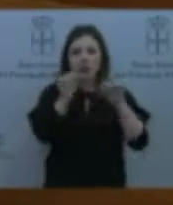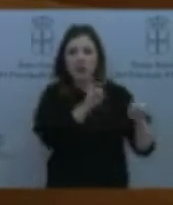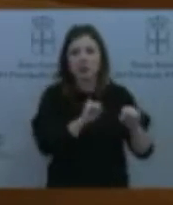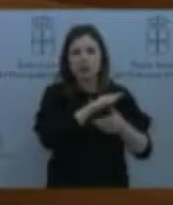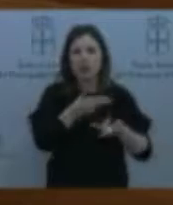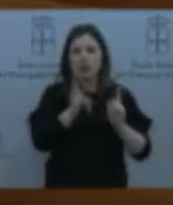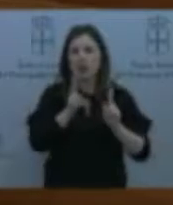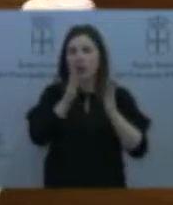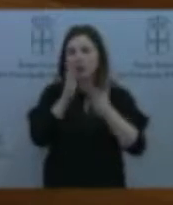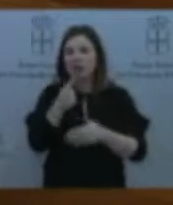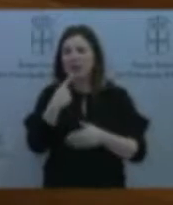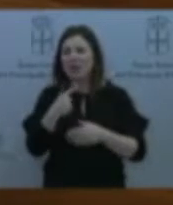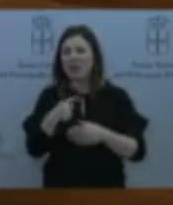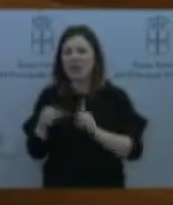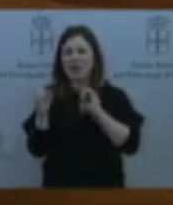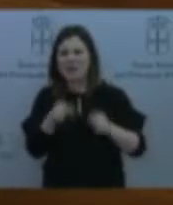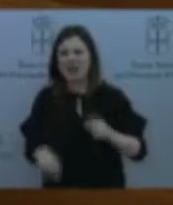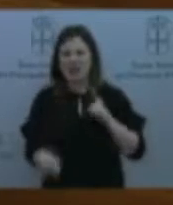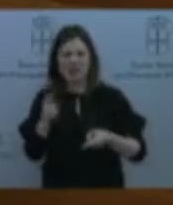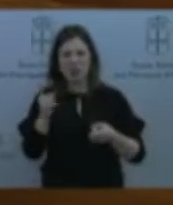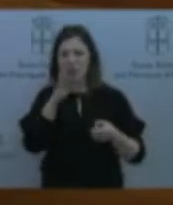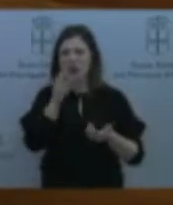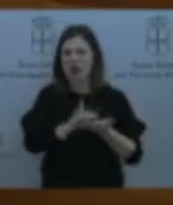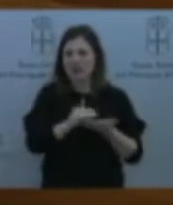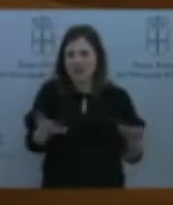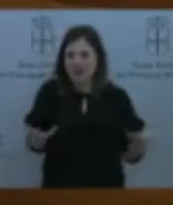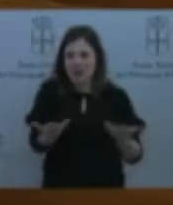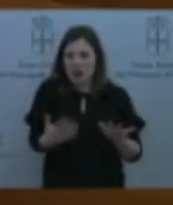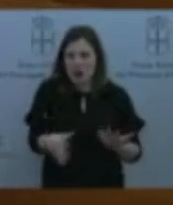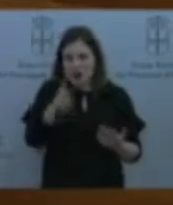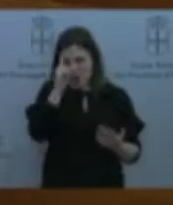veces que como era tan grueso, pues no sé exactamente a qué se refería.